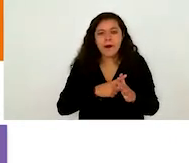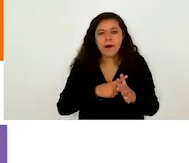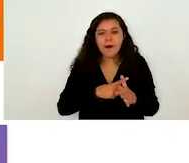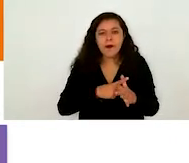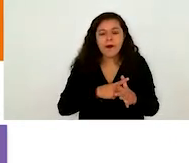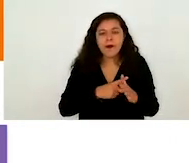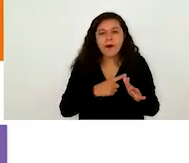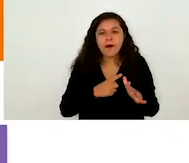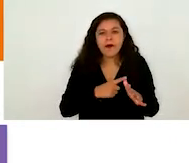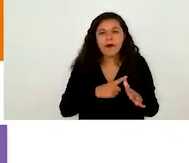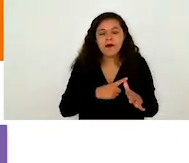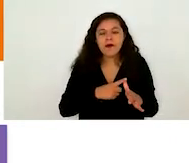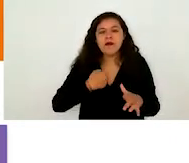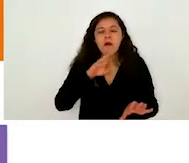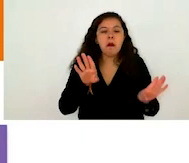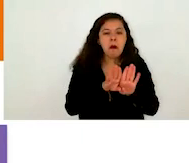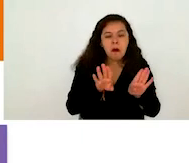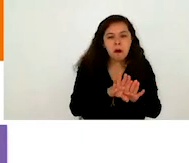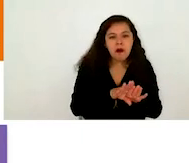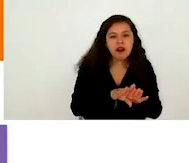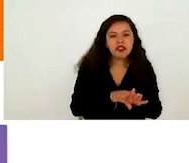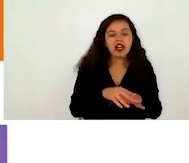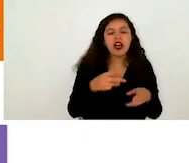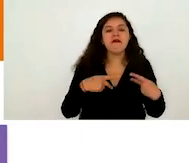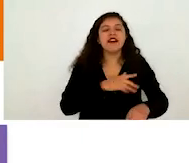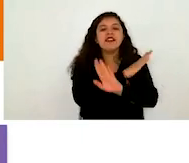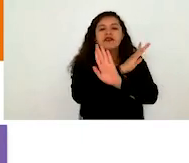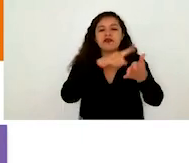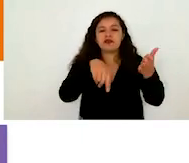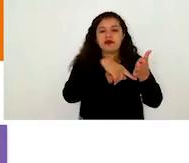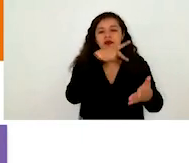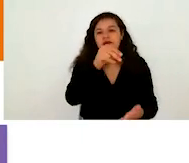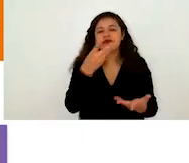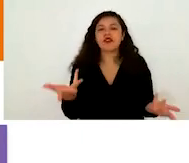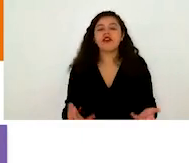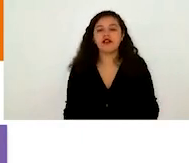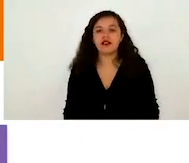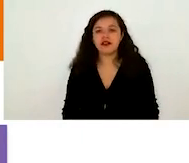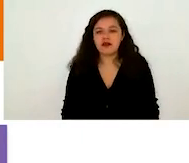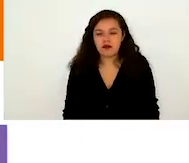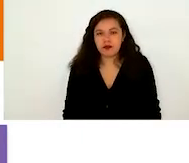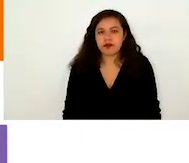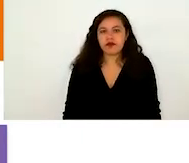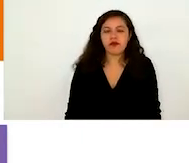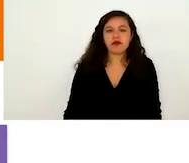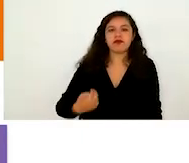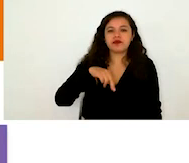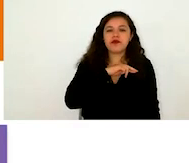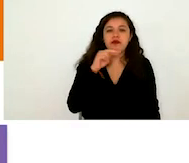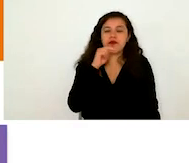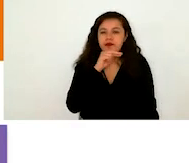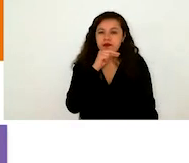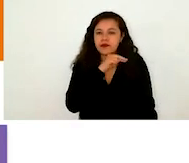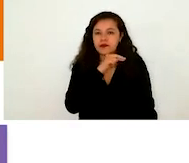y cómo hacemos esto como extra estamos lo que el otro dice no inmediatamente mover en una cabeza quedando